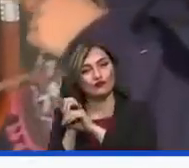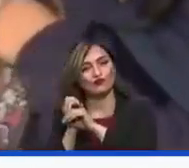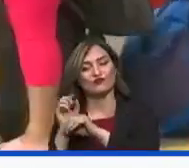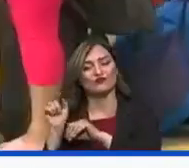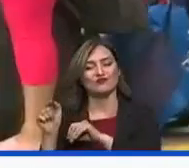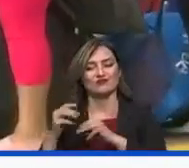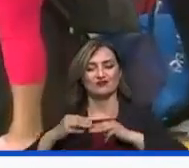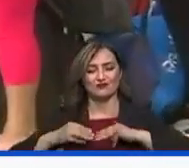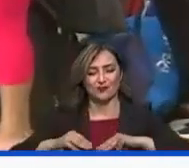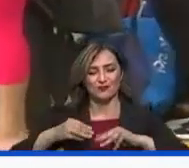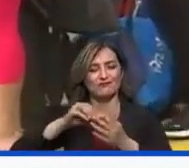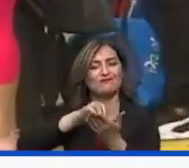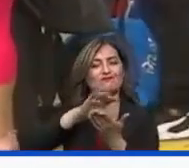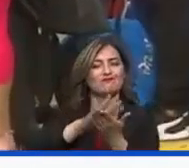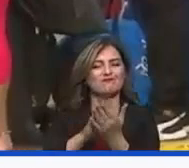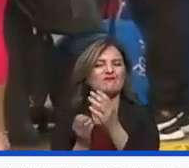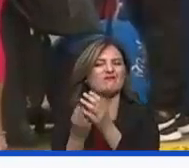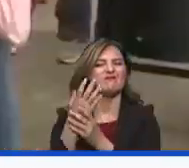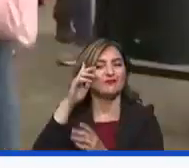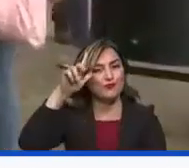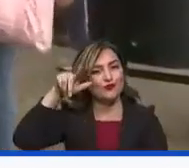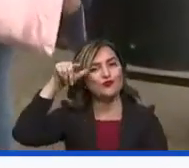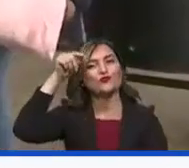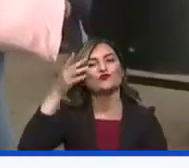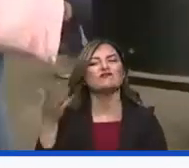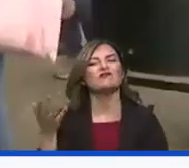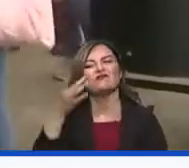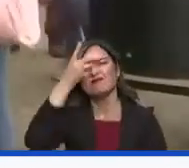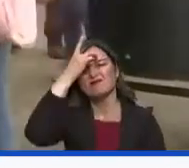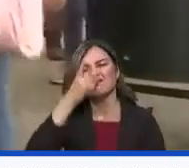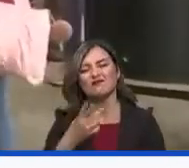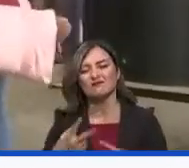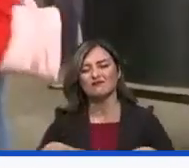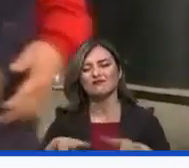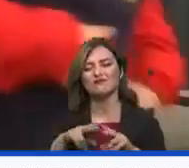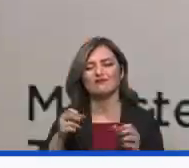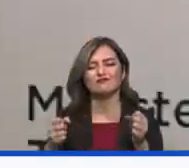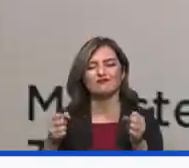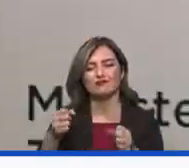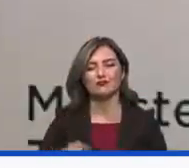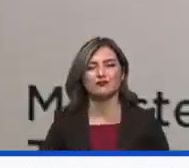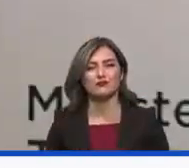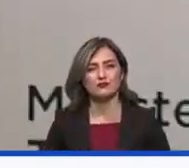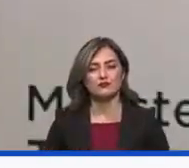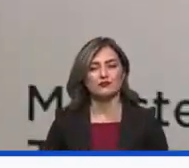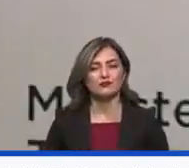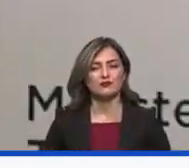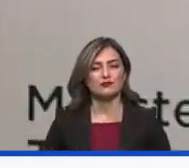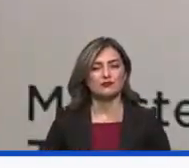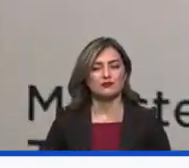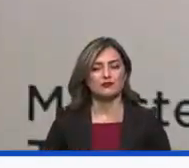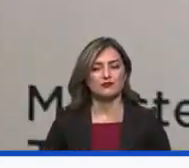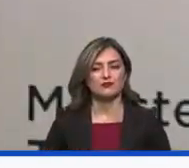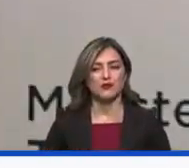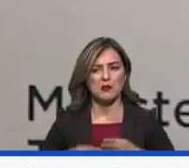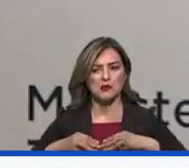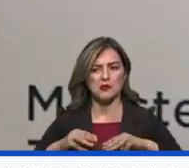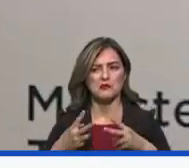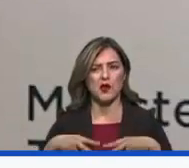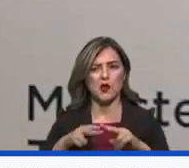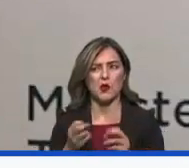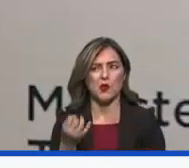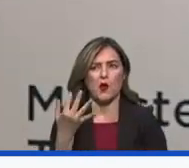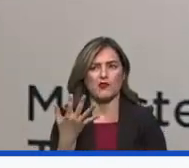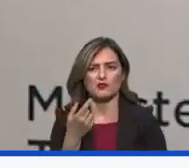a esta metodología creada por el gobierno para definir la tarifa del transporte. Esta metodología no dice cuánto es la tarifa